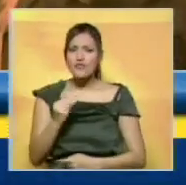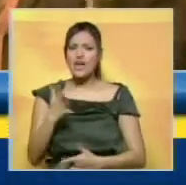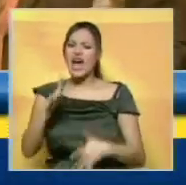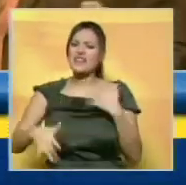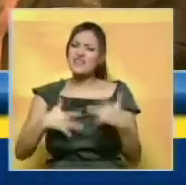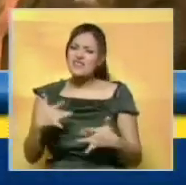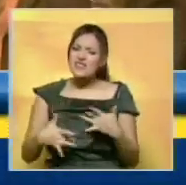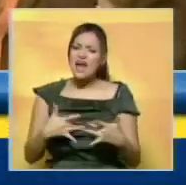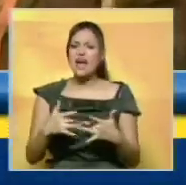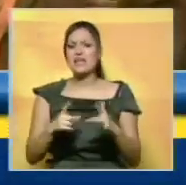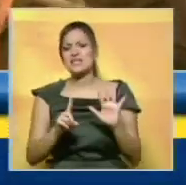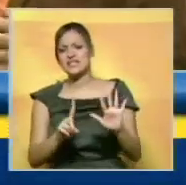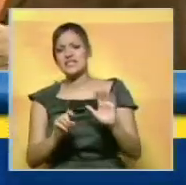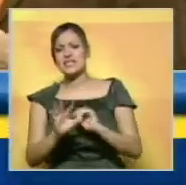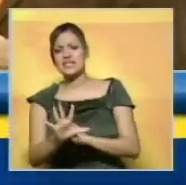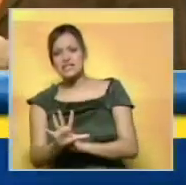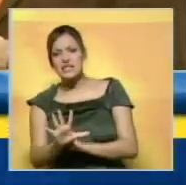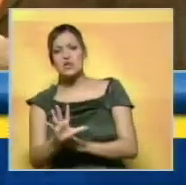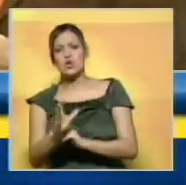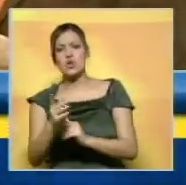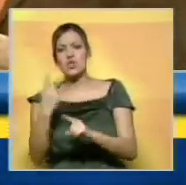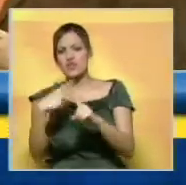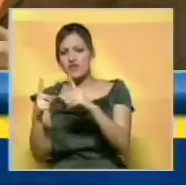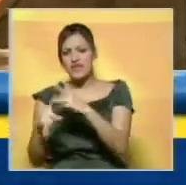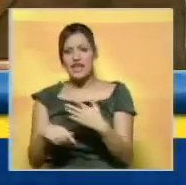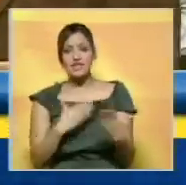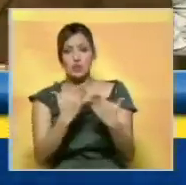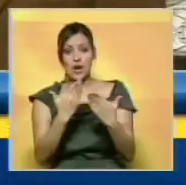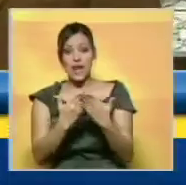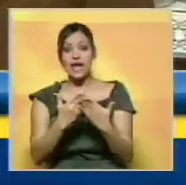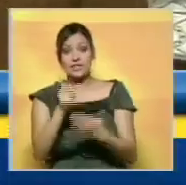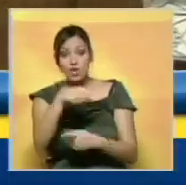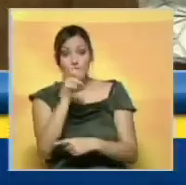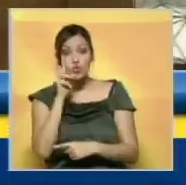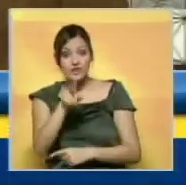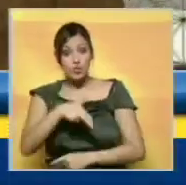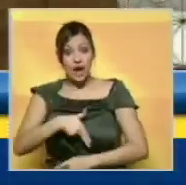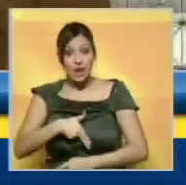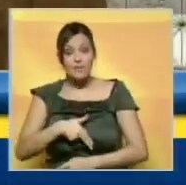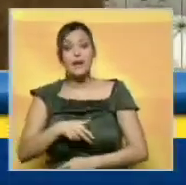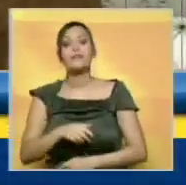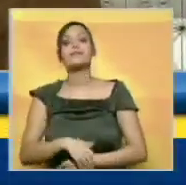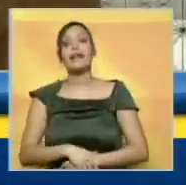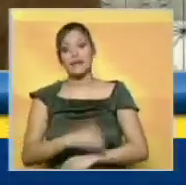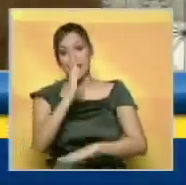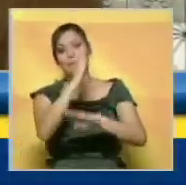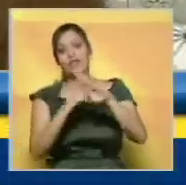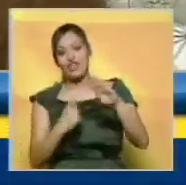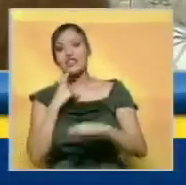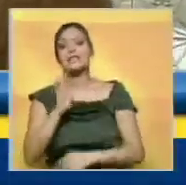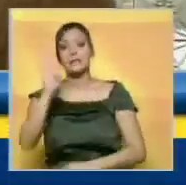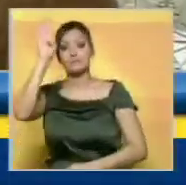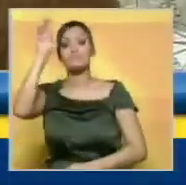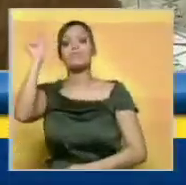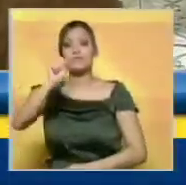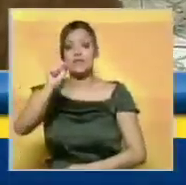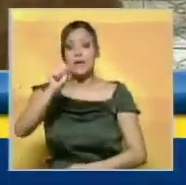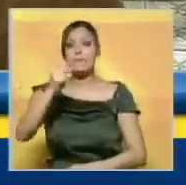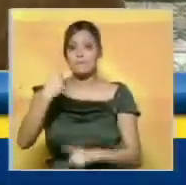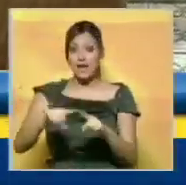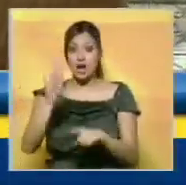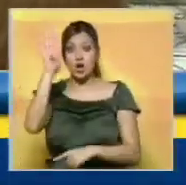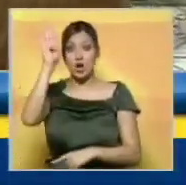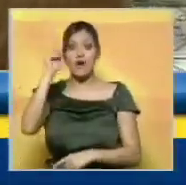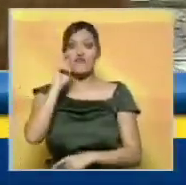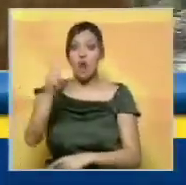actividades, estos 65 colegios, si han visto un arma, las 3/4 partes del salón te levantan la mano, no porque se la vieron